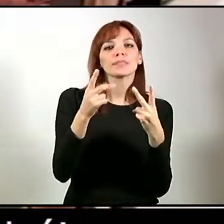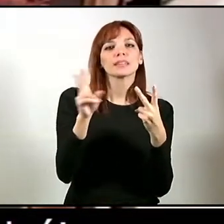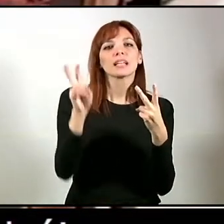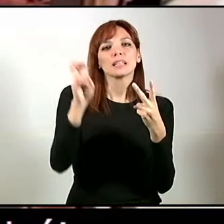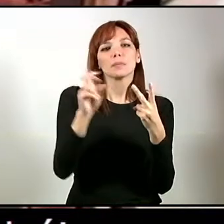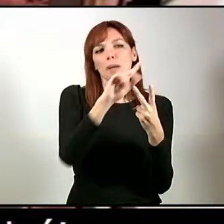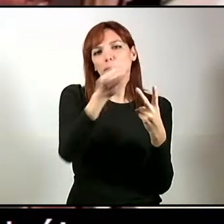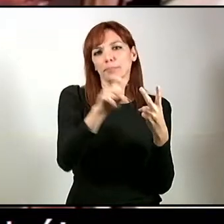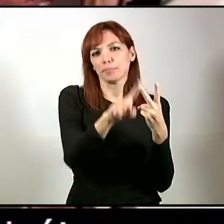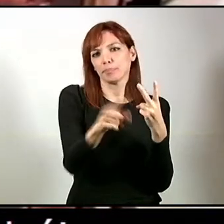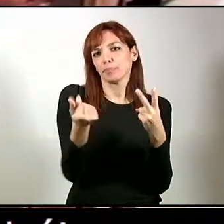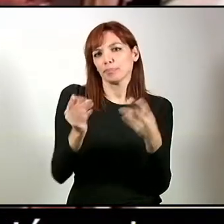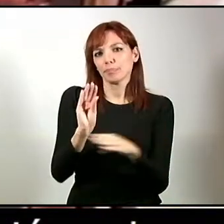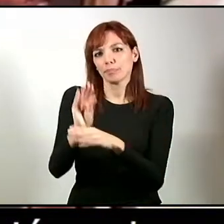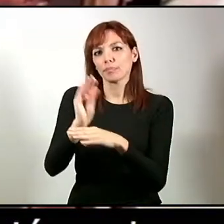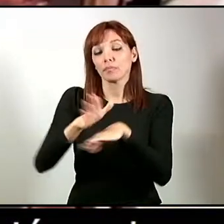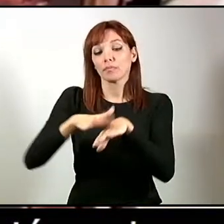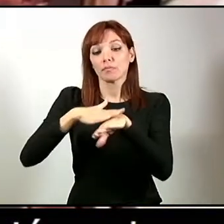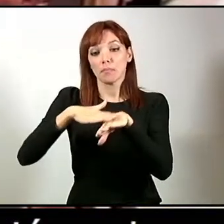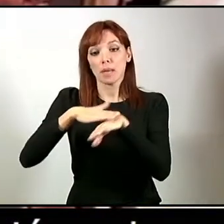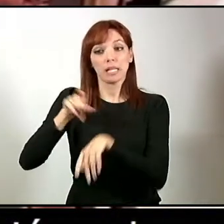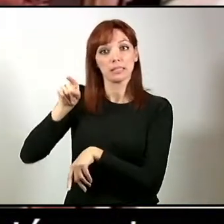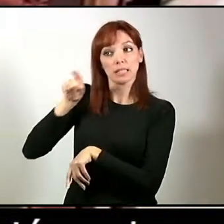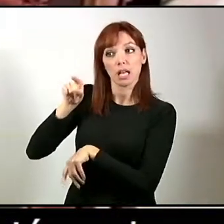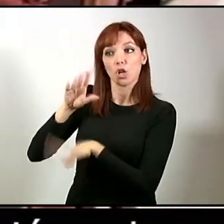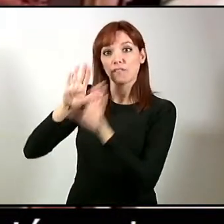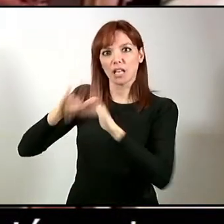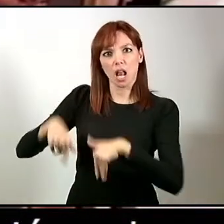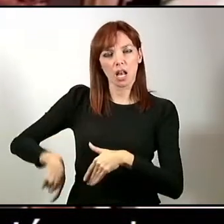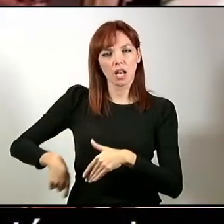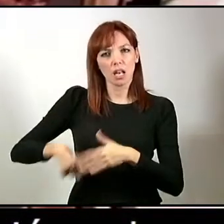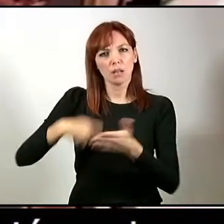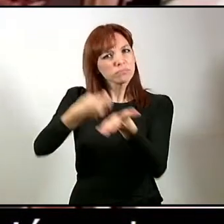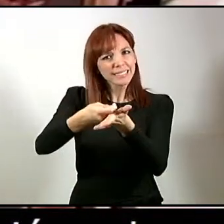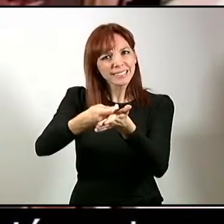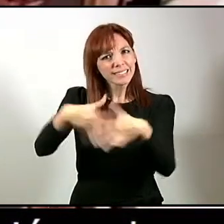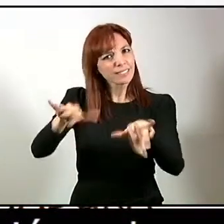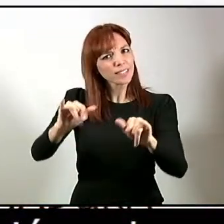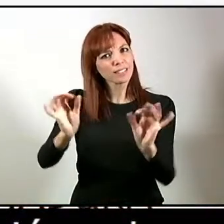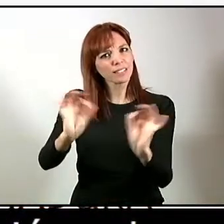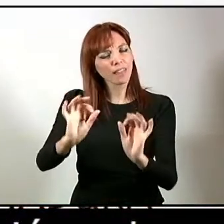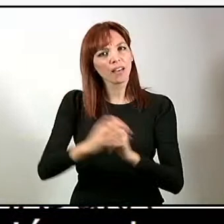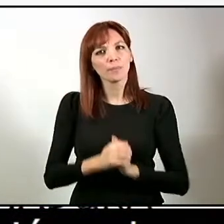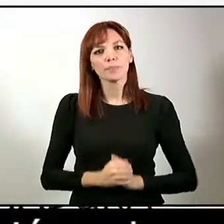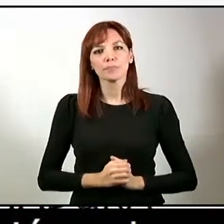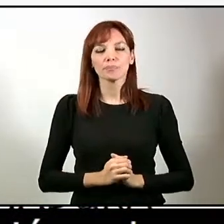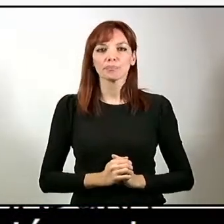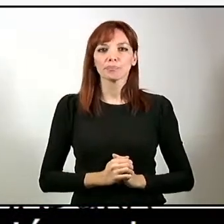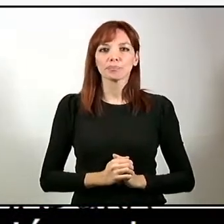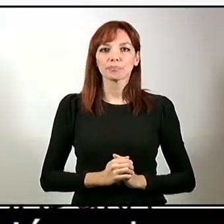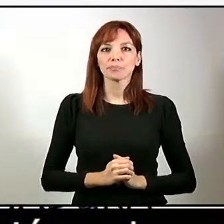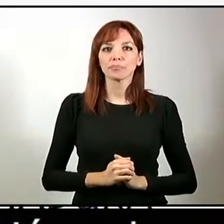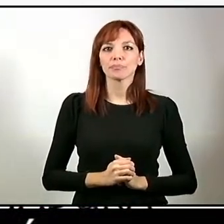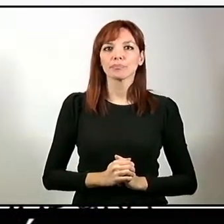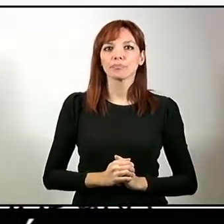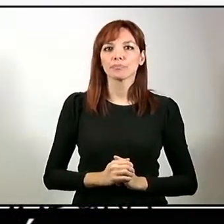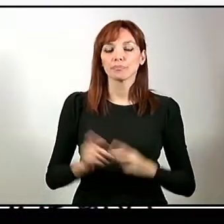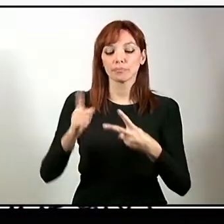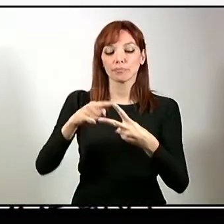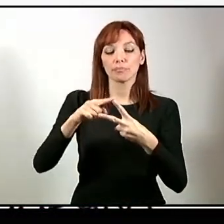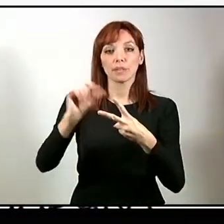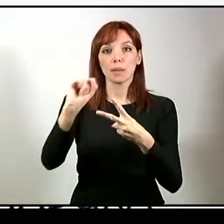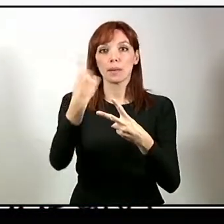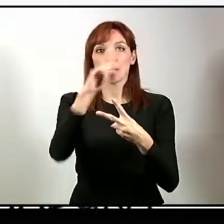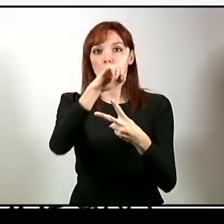¿El Ministerio finalmente no aporta financiación o cómo queda esa cuestión? A la primera pregunta, una